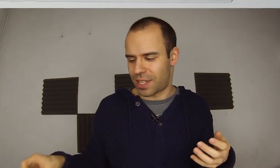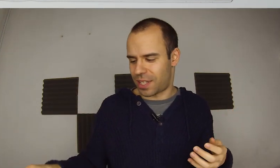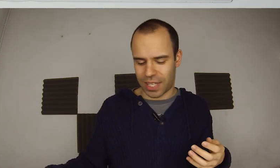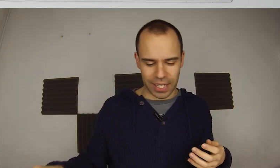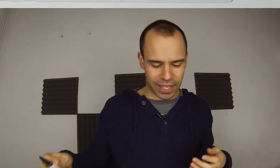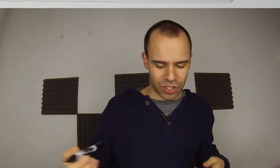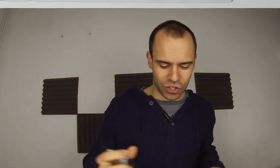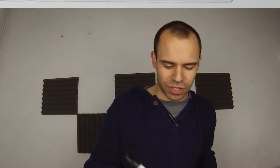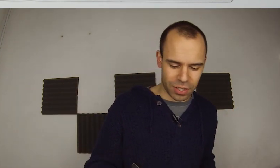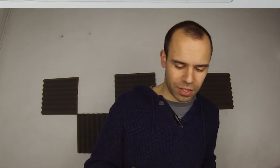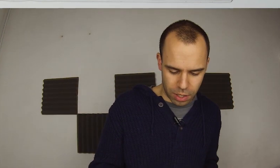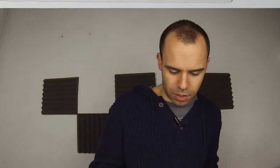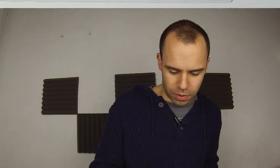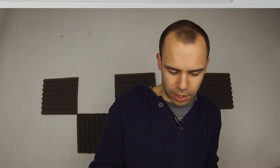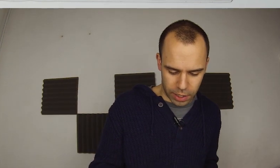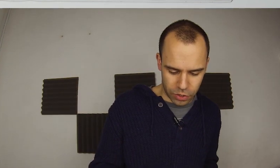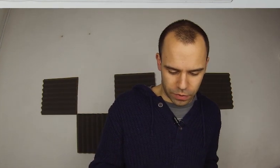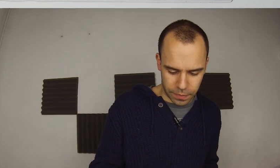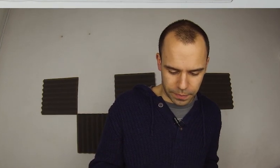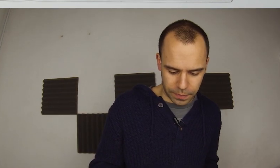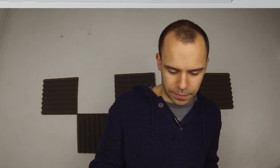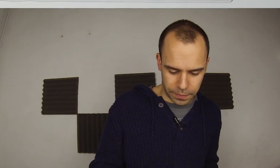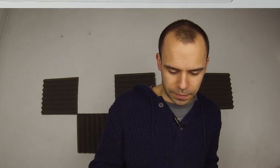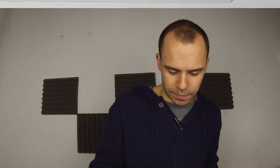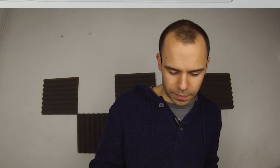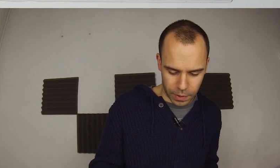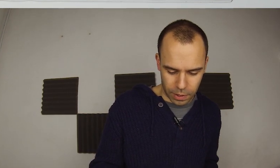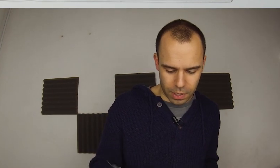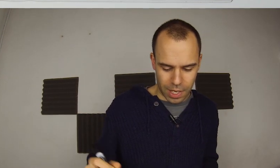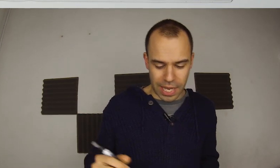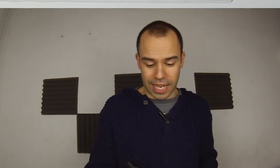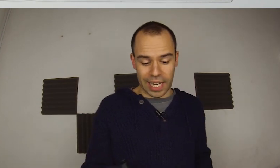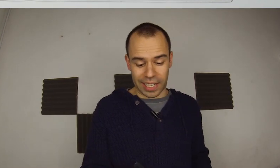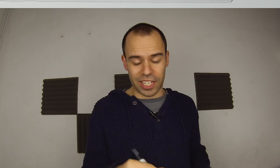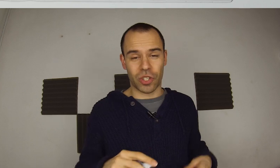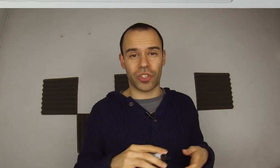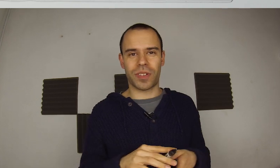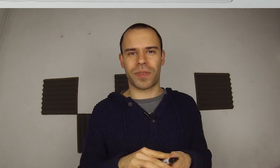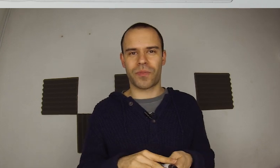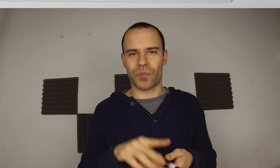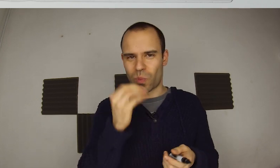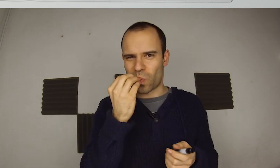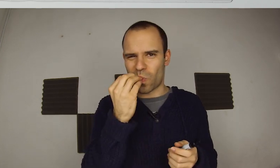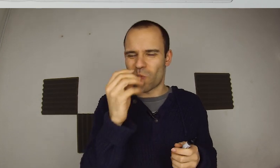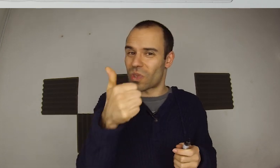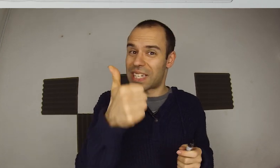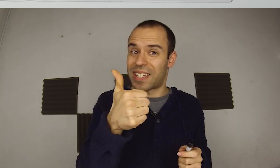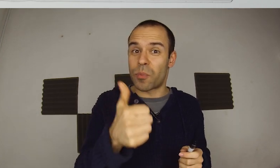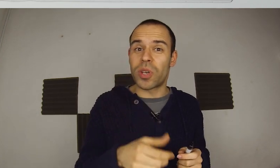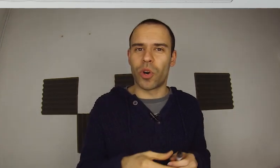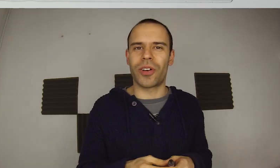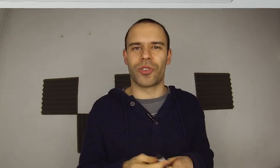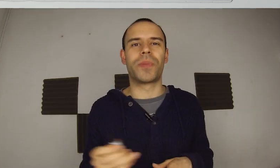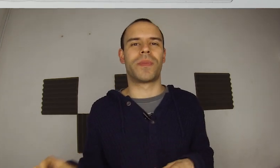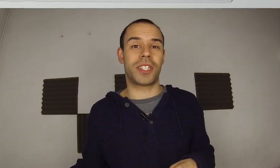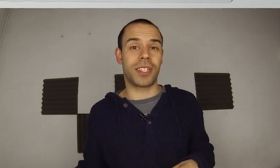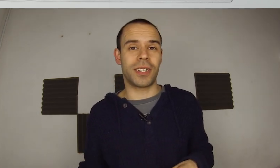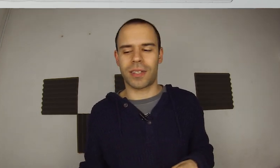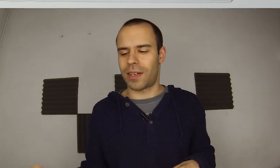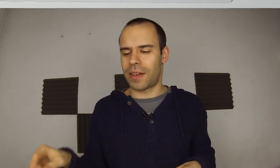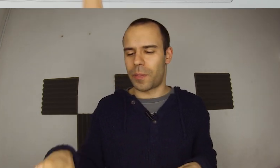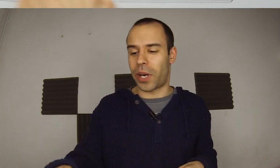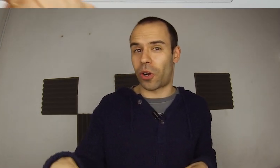el queso no el queso el queso está muy bueno